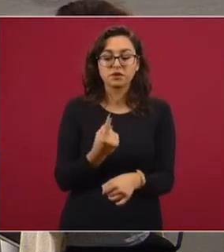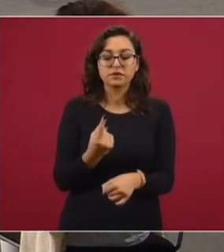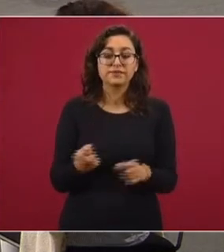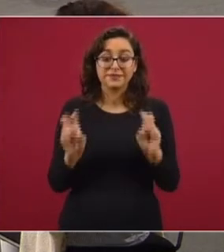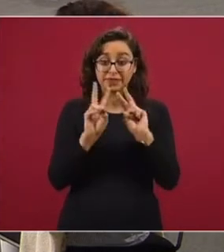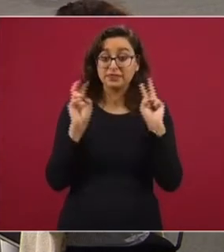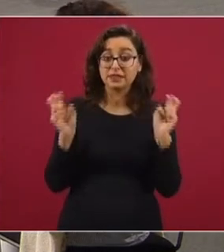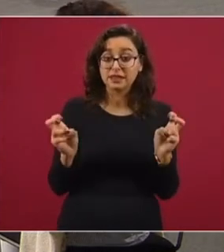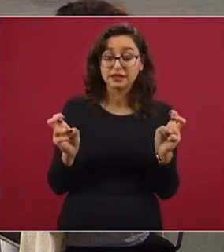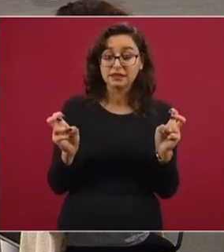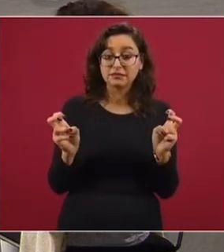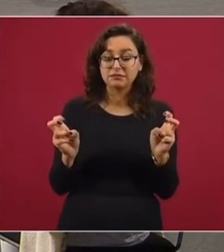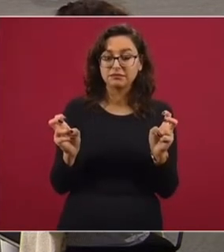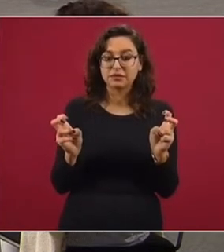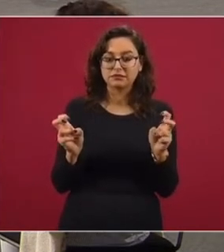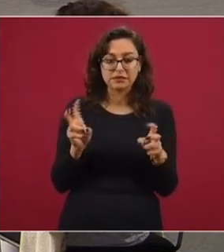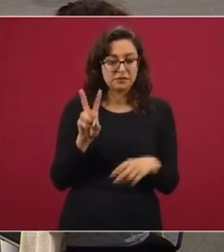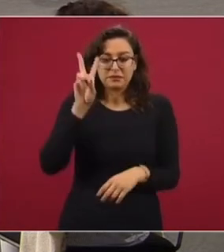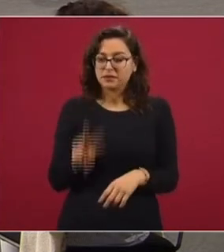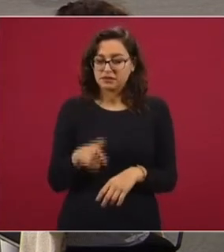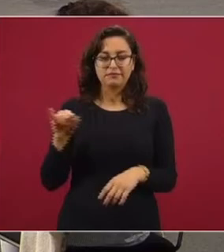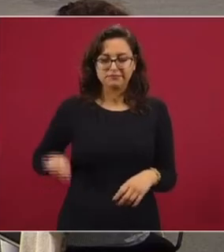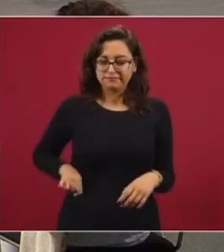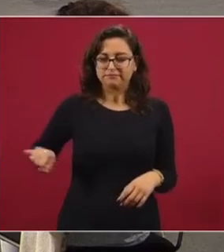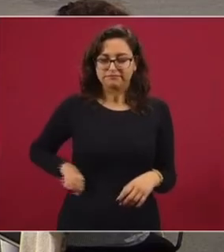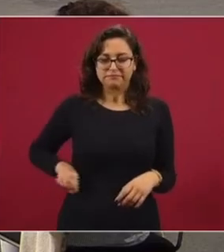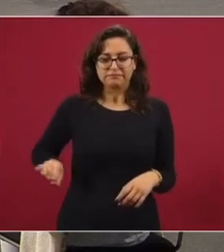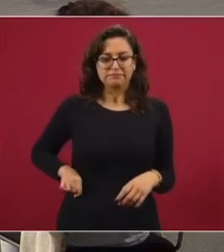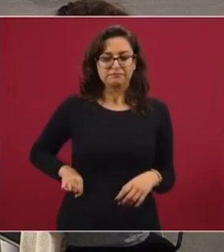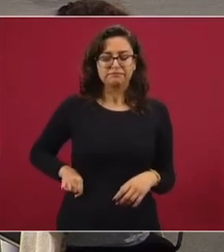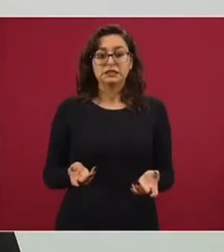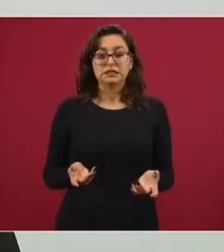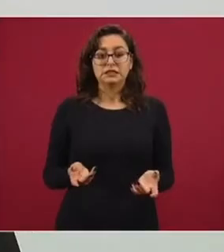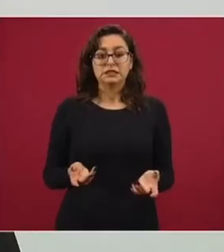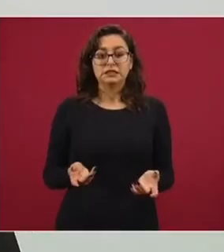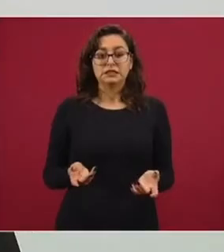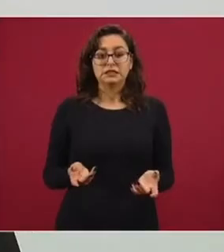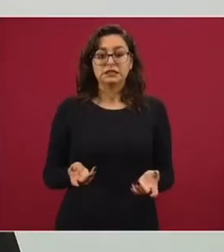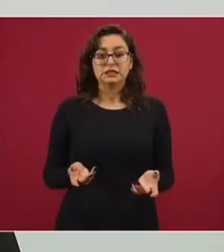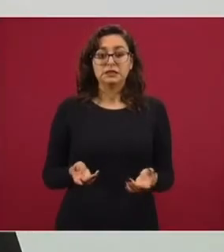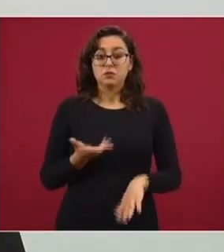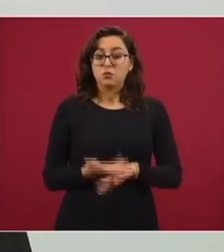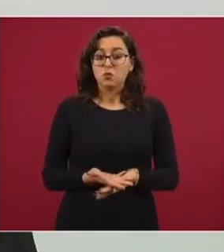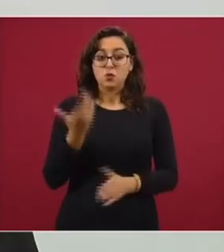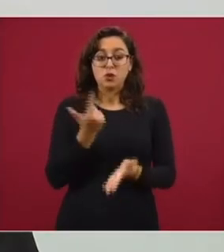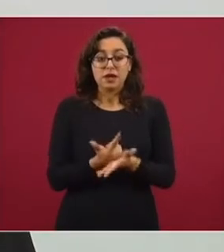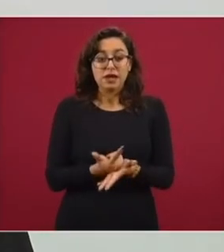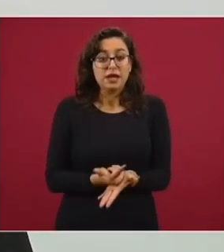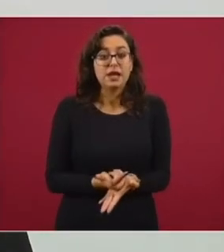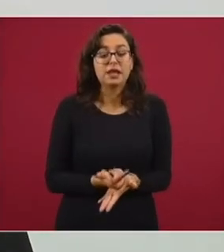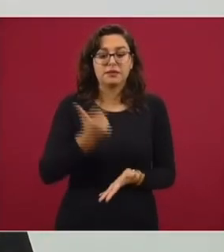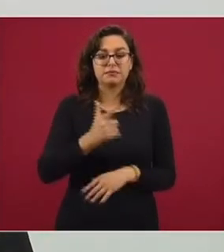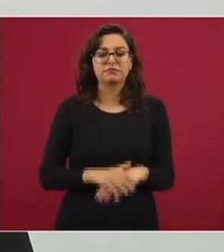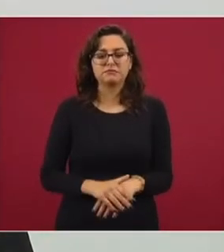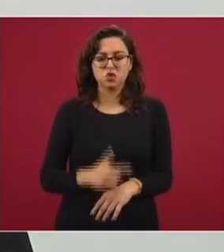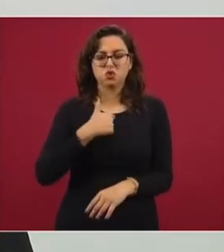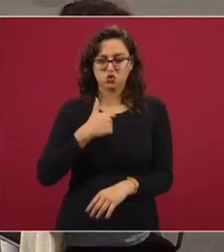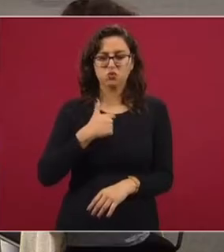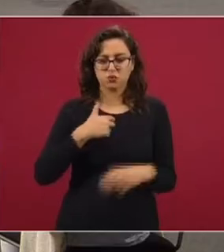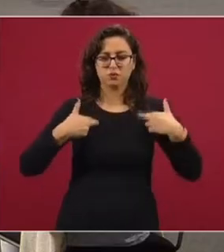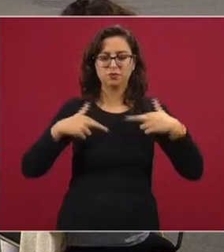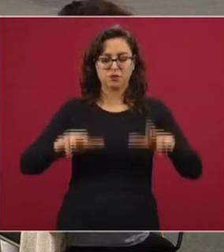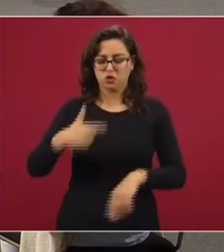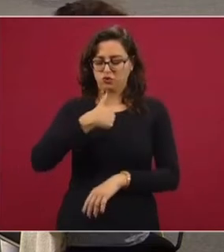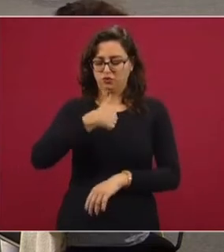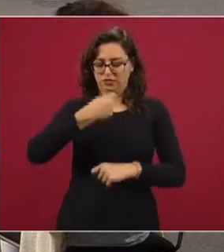caso nos interesa tanto por su delicadeza que yo quiero ser vocero para